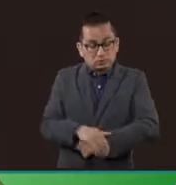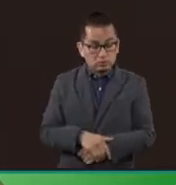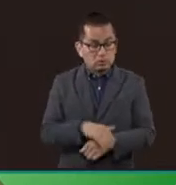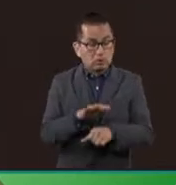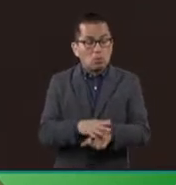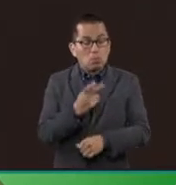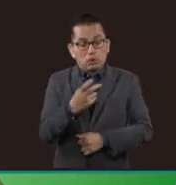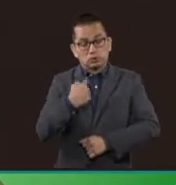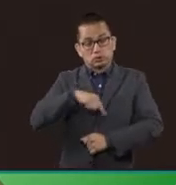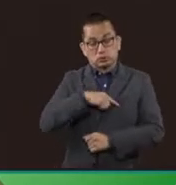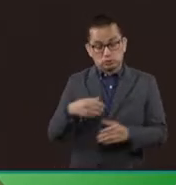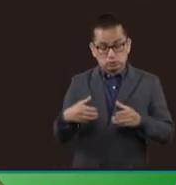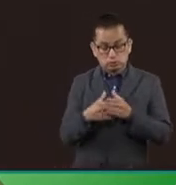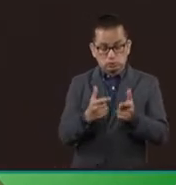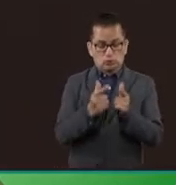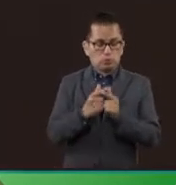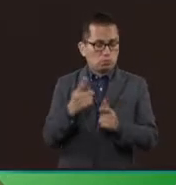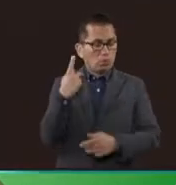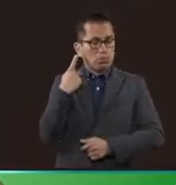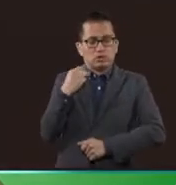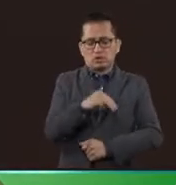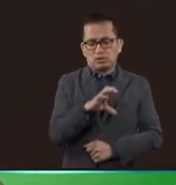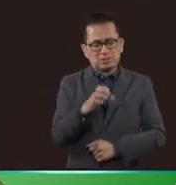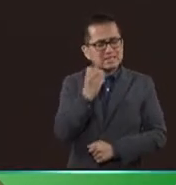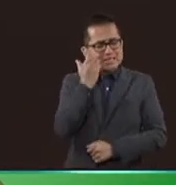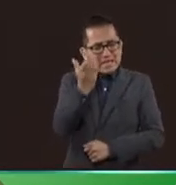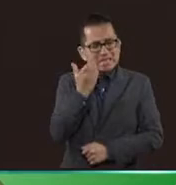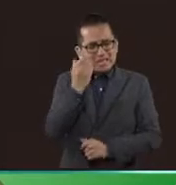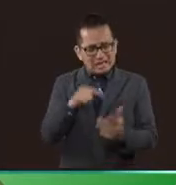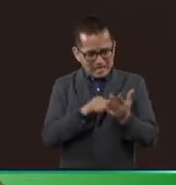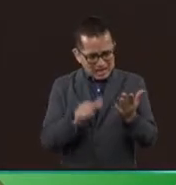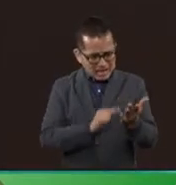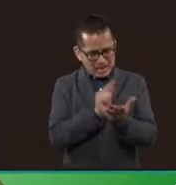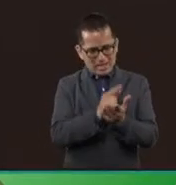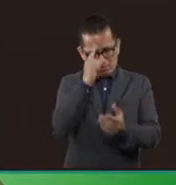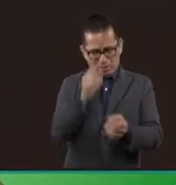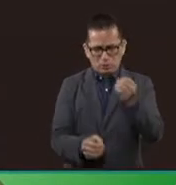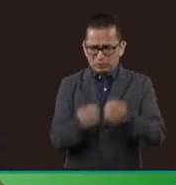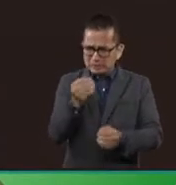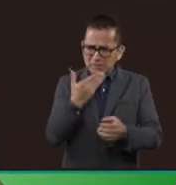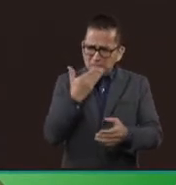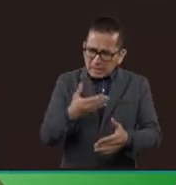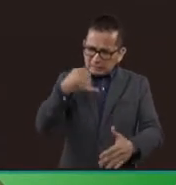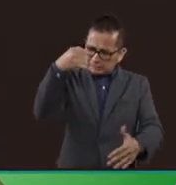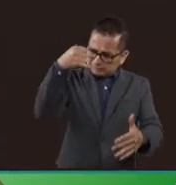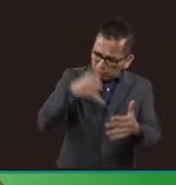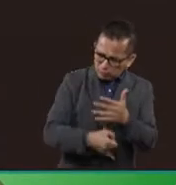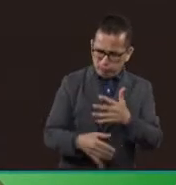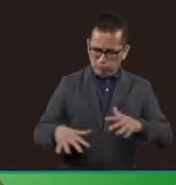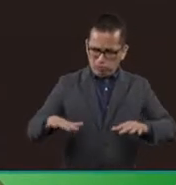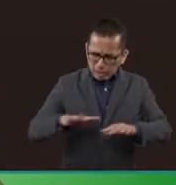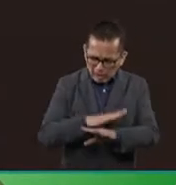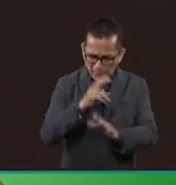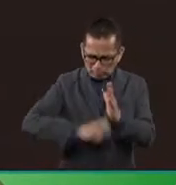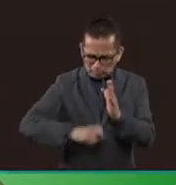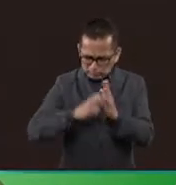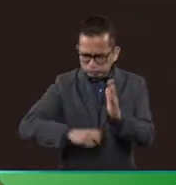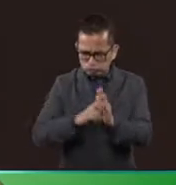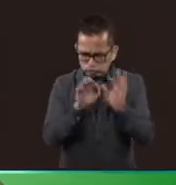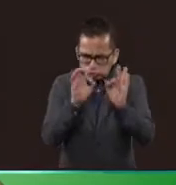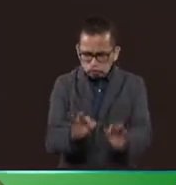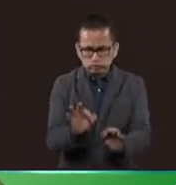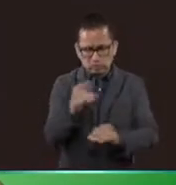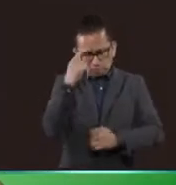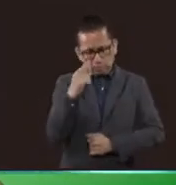insistido en la realización de una reforma judicial integral que venga a construir justicia pronta